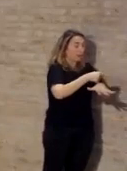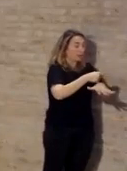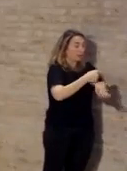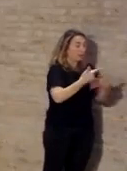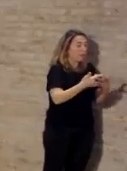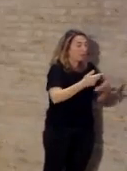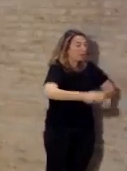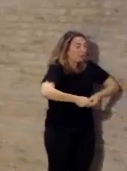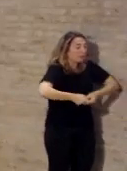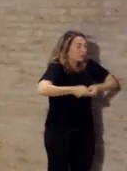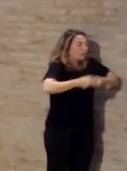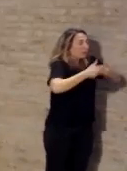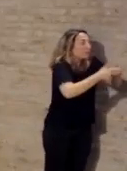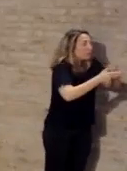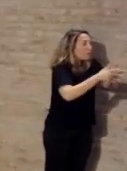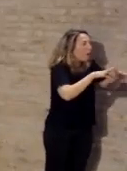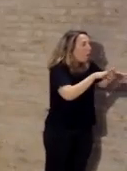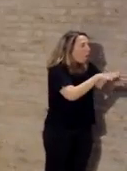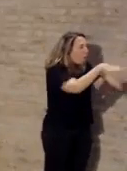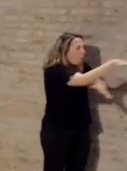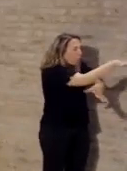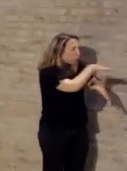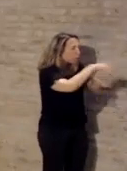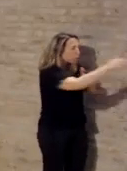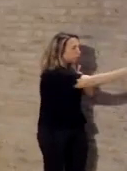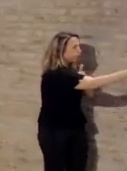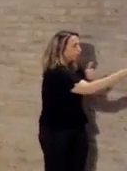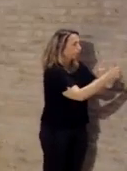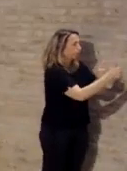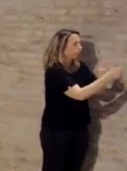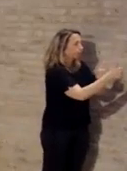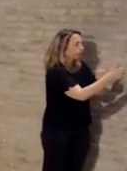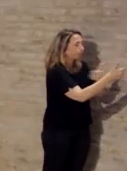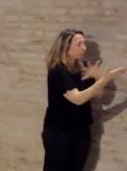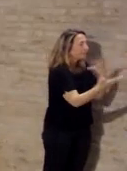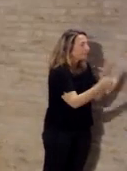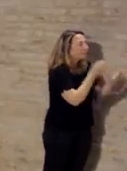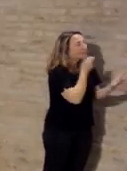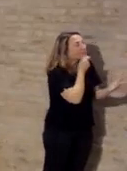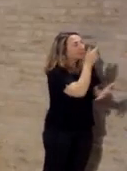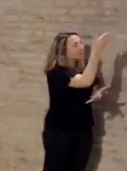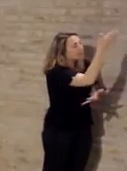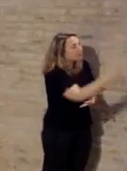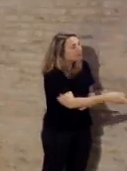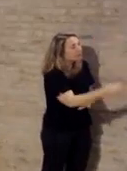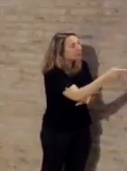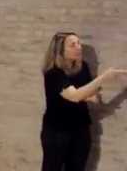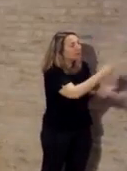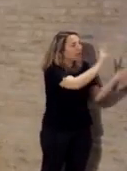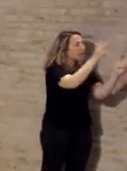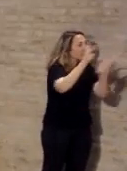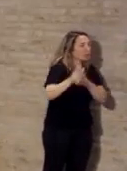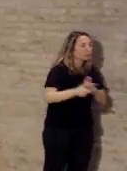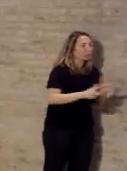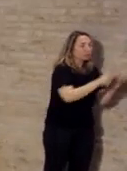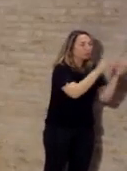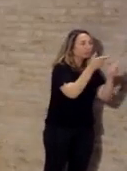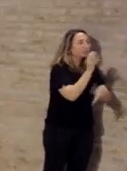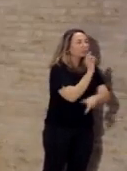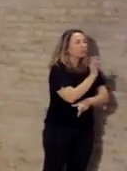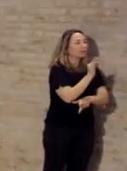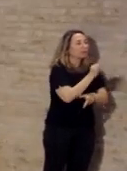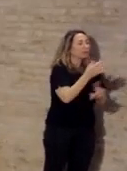o que nos podamos expresar frente a esas personas si es una persona que eh se maneja con lengua de